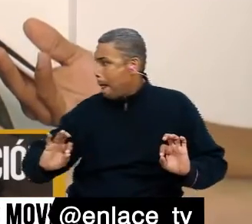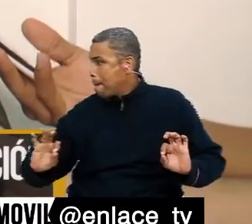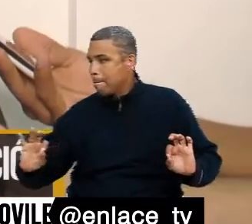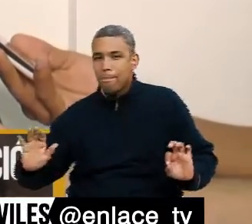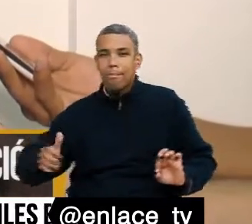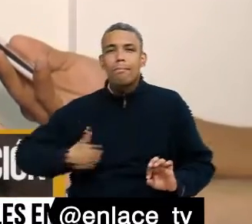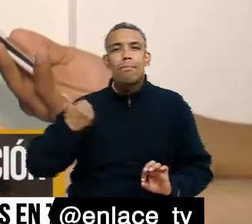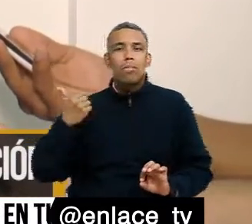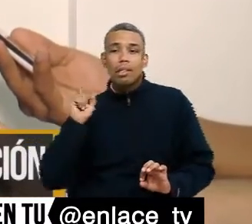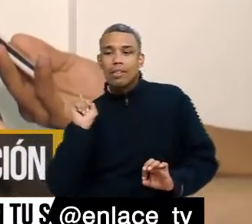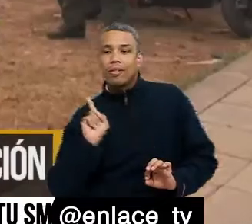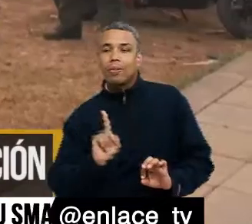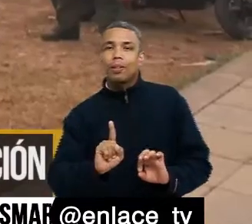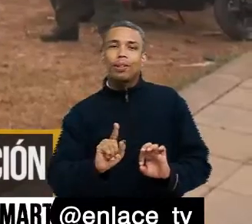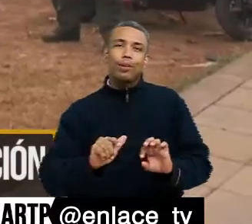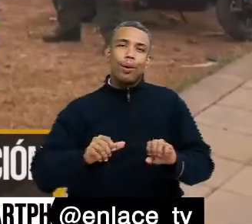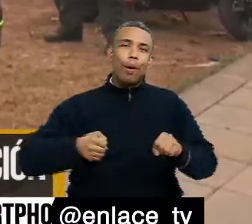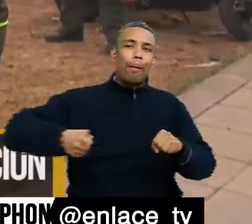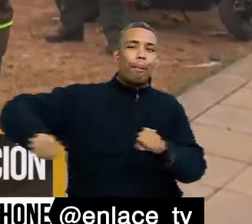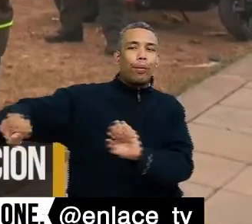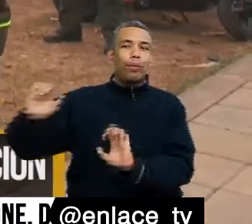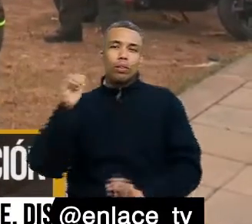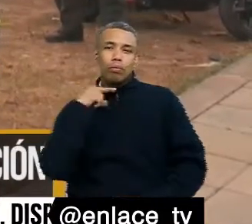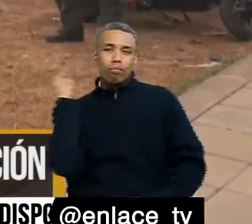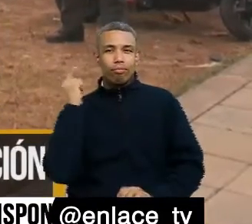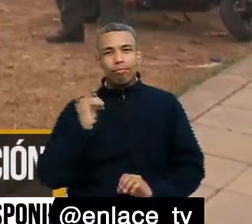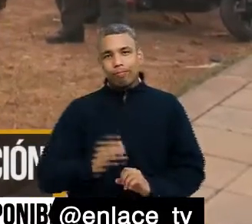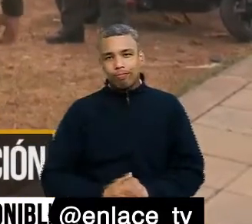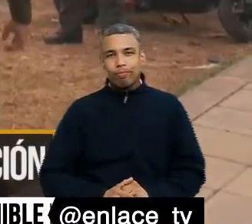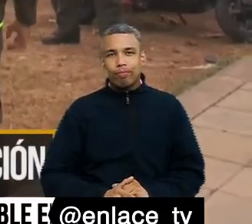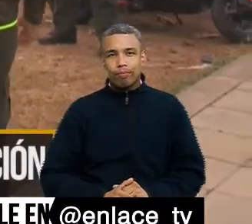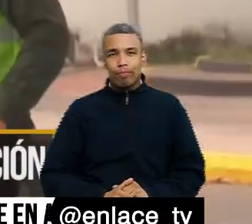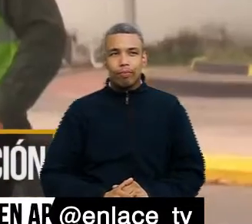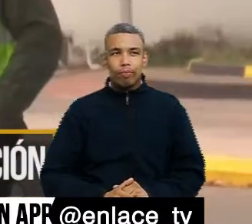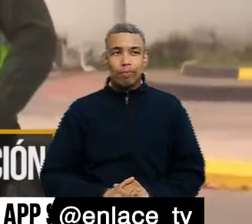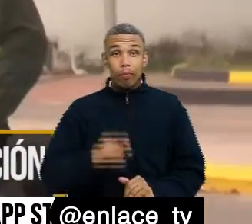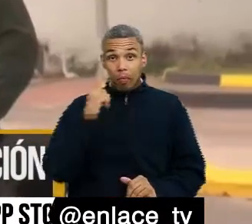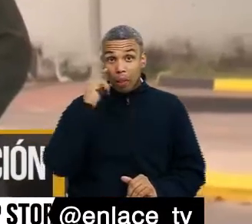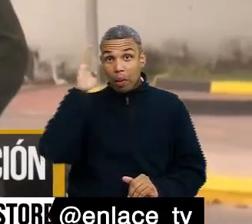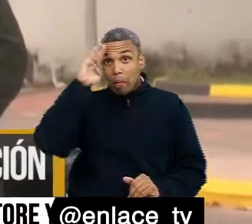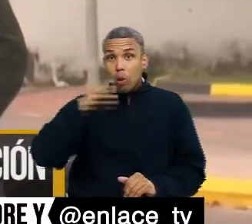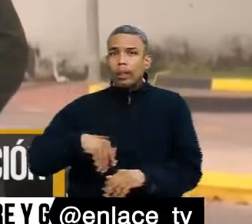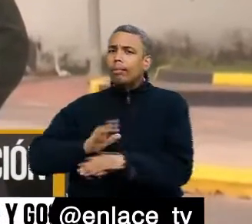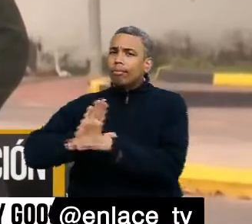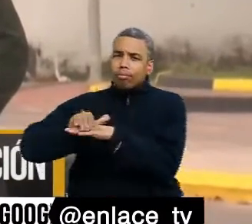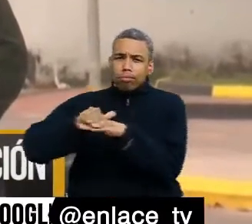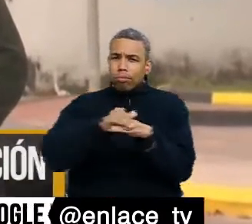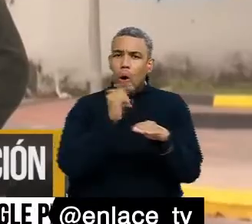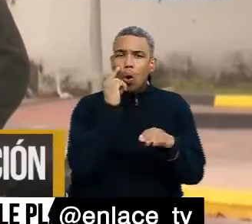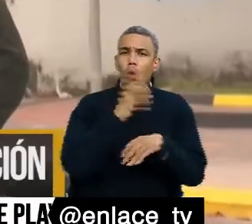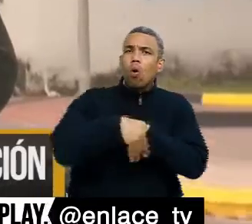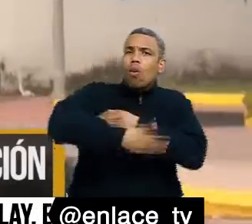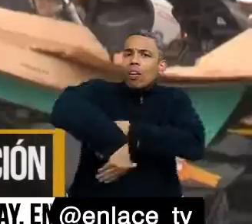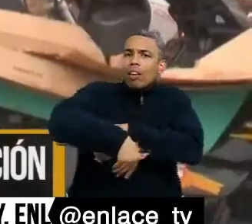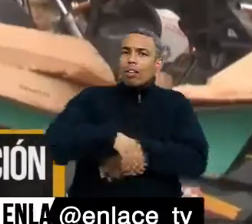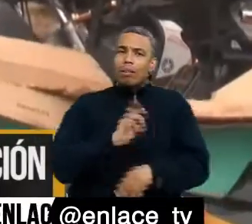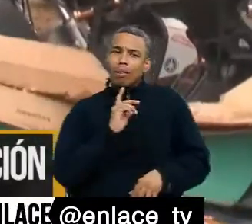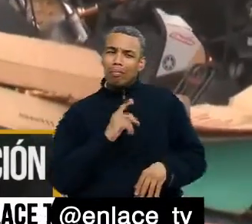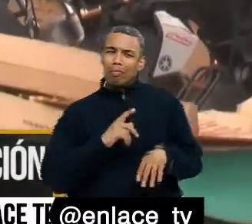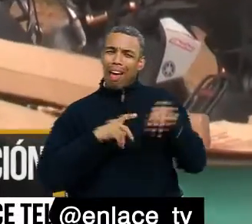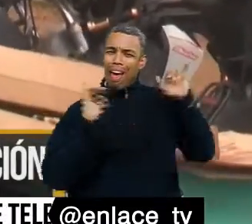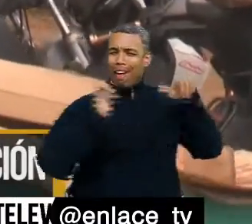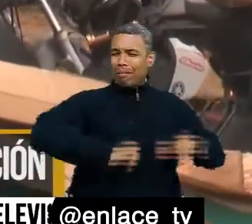los diferentes hurtos. Por esas situaciones la policía entrega mediante la campaña de sensibilización denominada La Calle No Es Un Garaje,